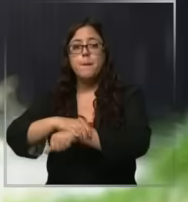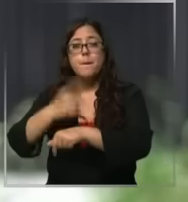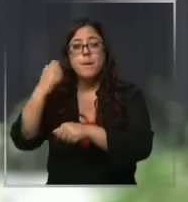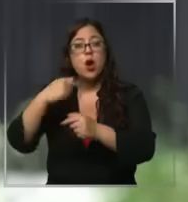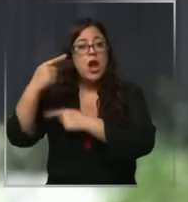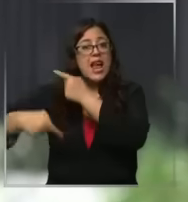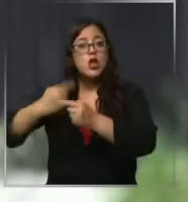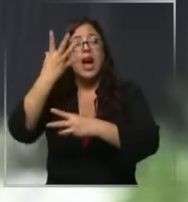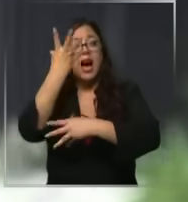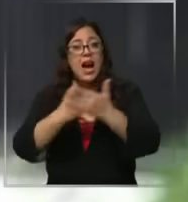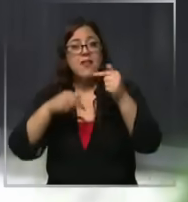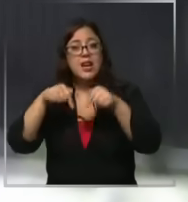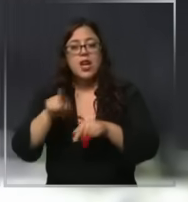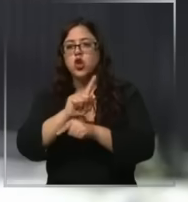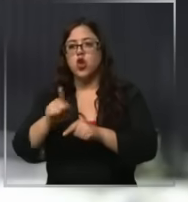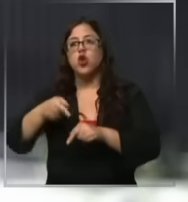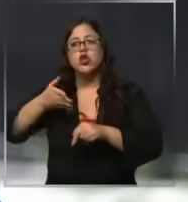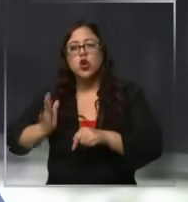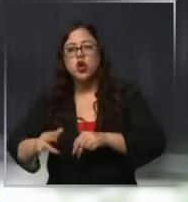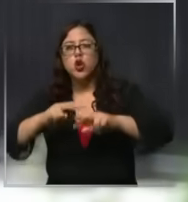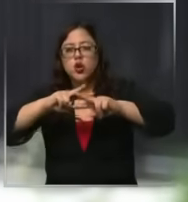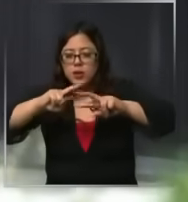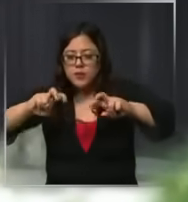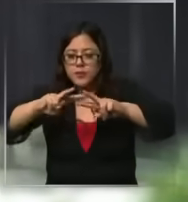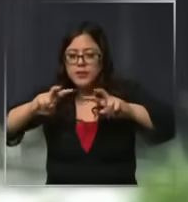terminaría aquí. Se sigue trabajando para encontrar a